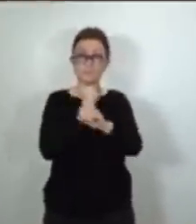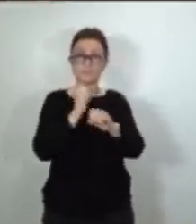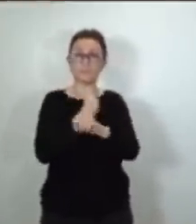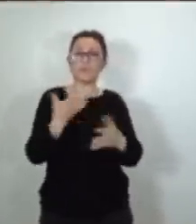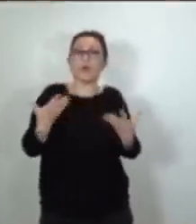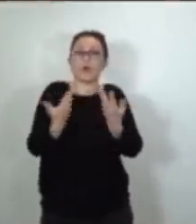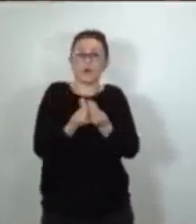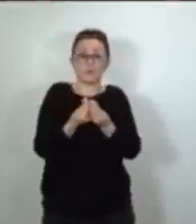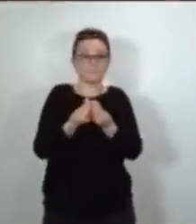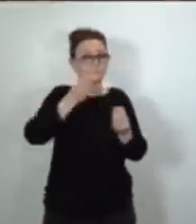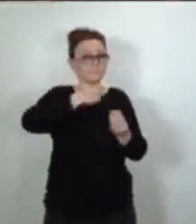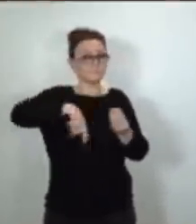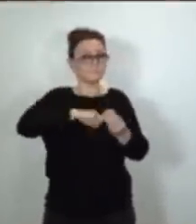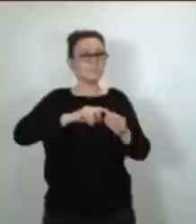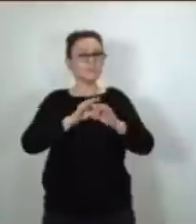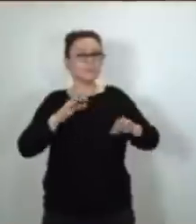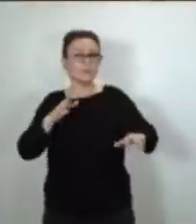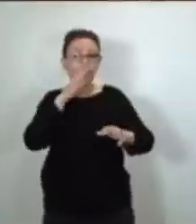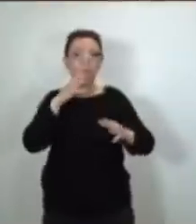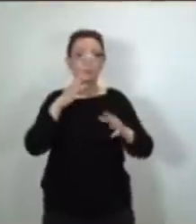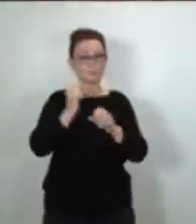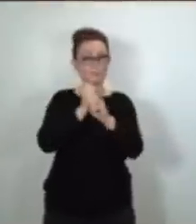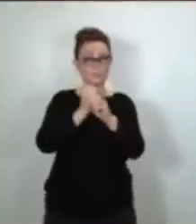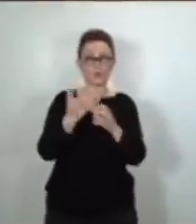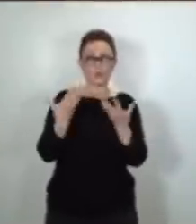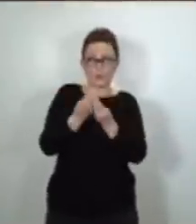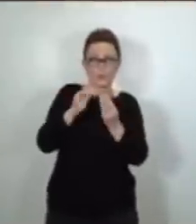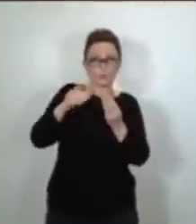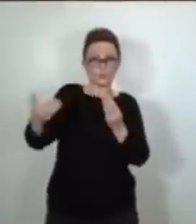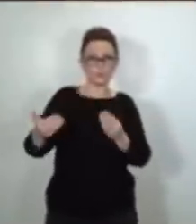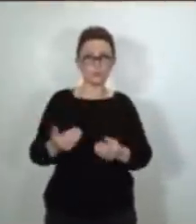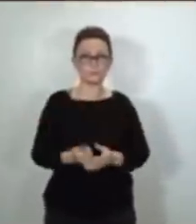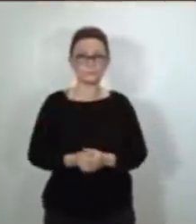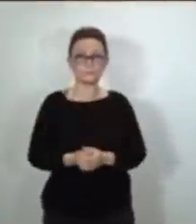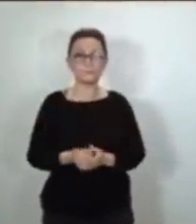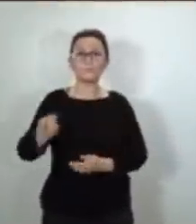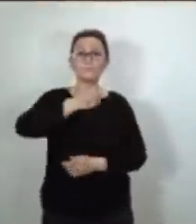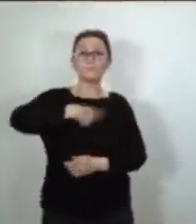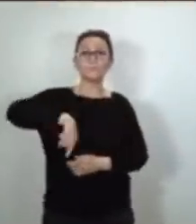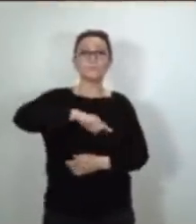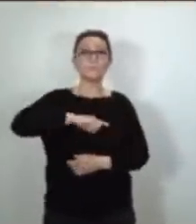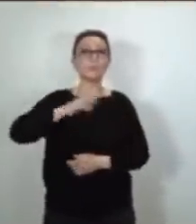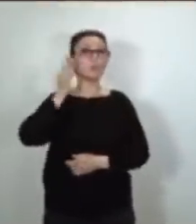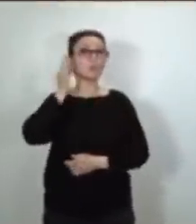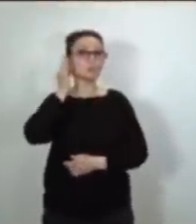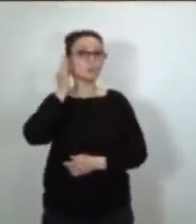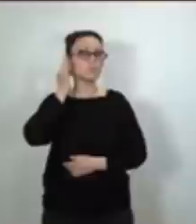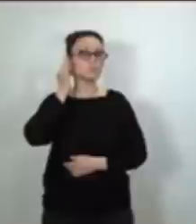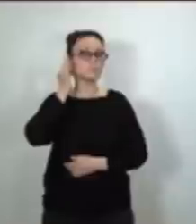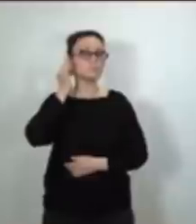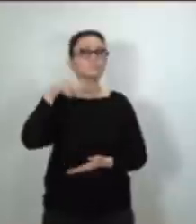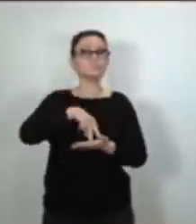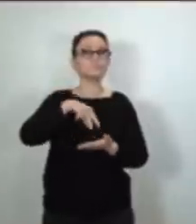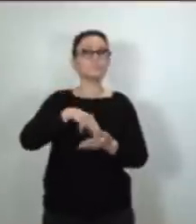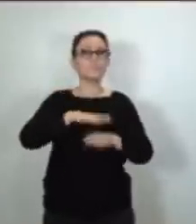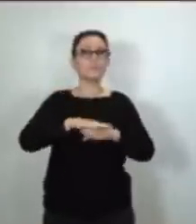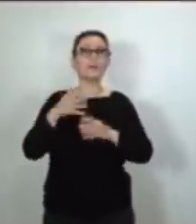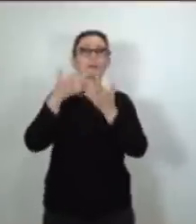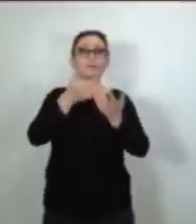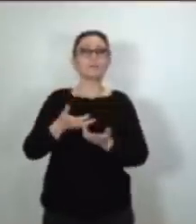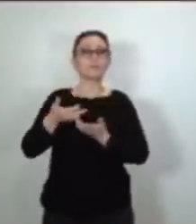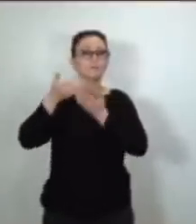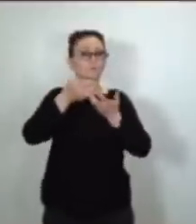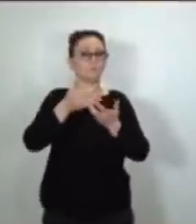lado, los que hemos tenido la suerte de acompañarte. Y es que nosotras estamos aquí para defender a las personas trabajadoras de nuestro